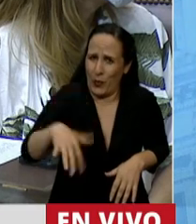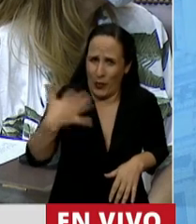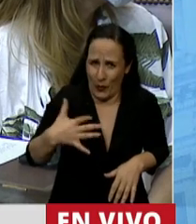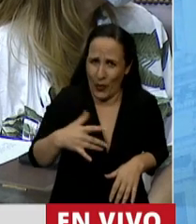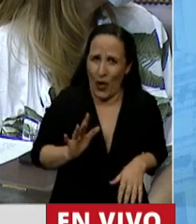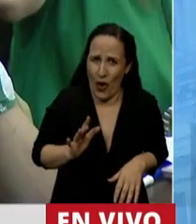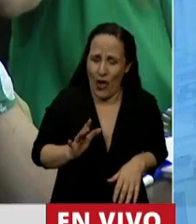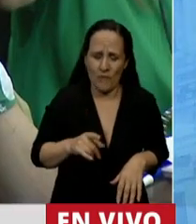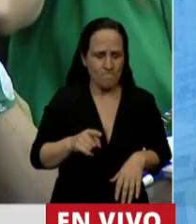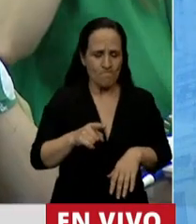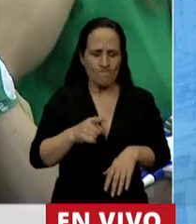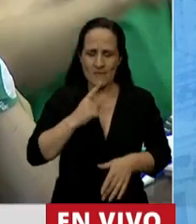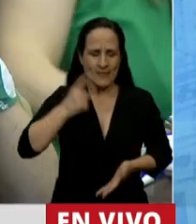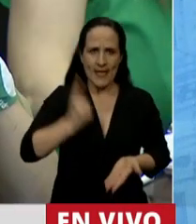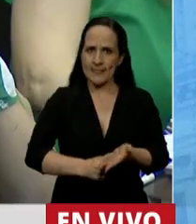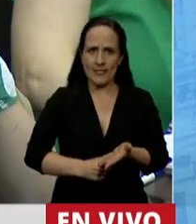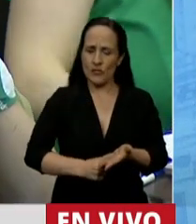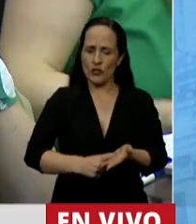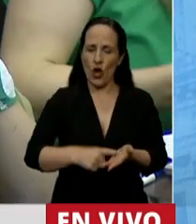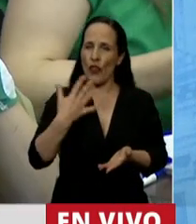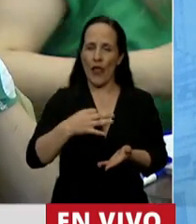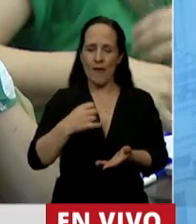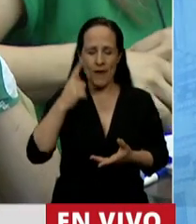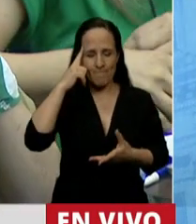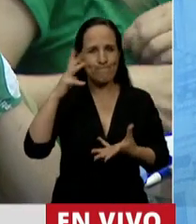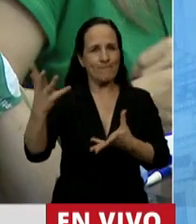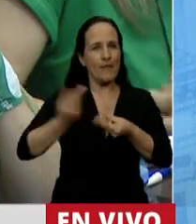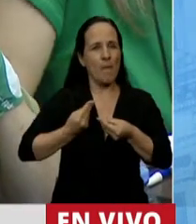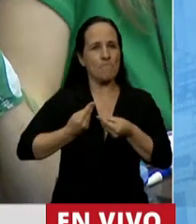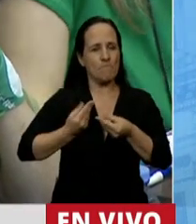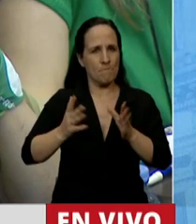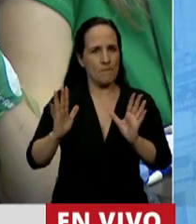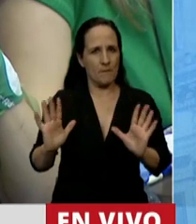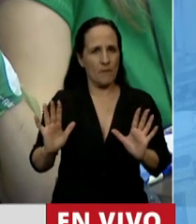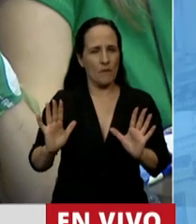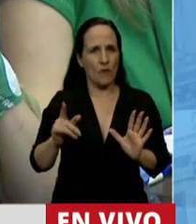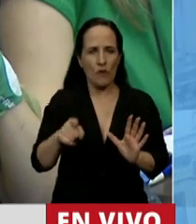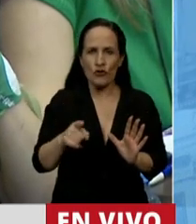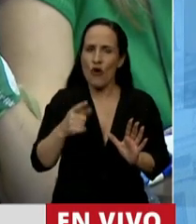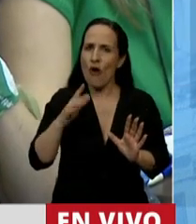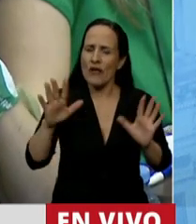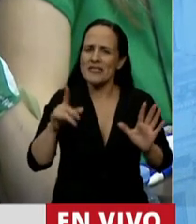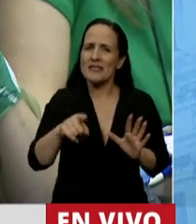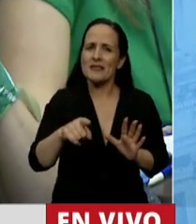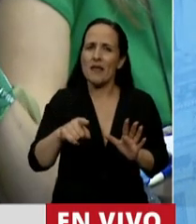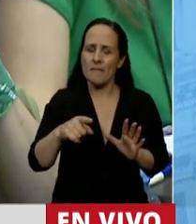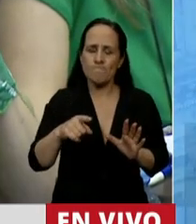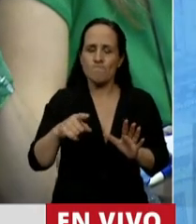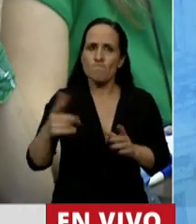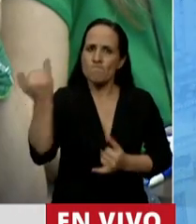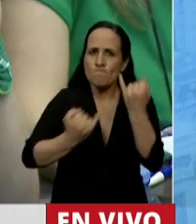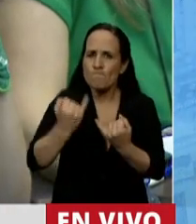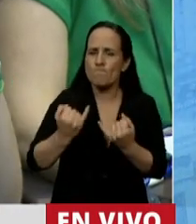se toma la decisión tiene que ser tomada con todo el acompañamiento posible y si se insiste en realizar el